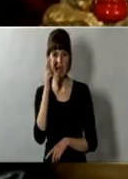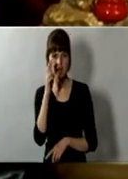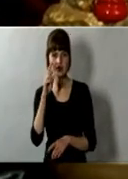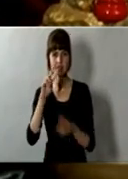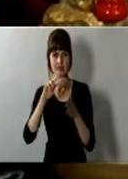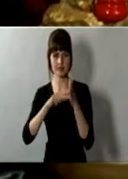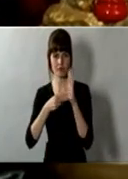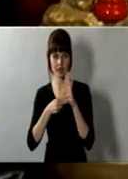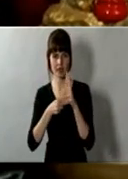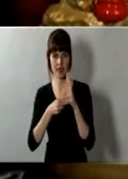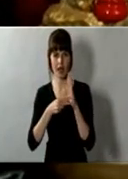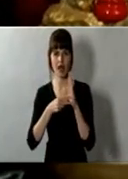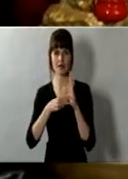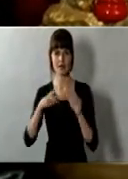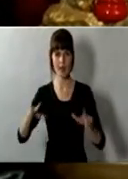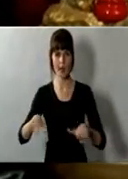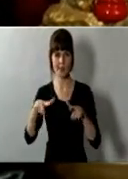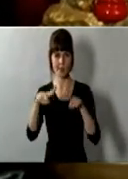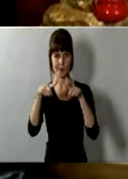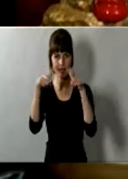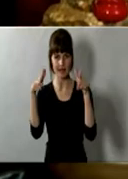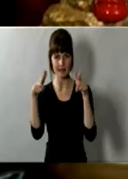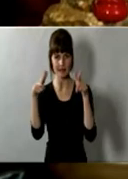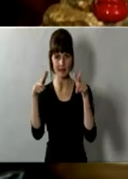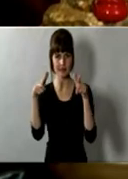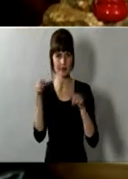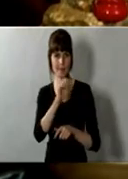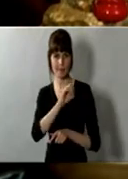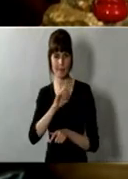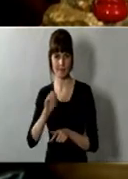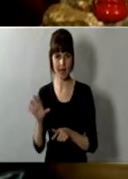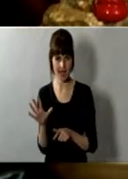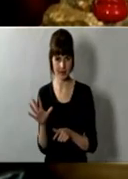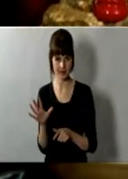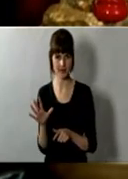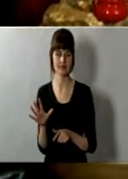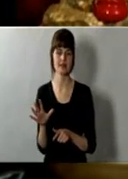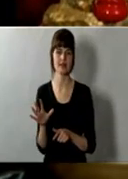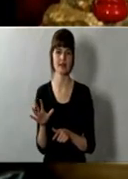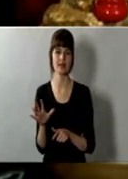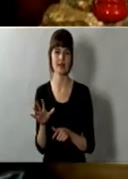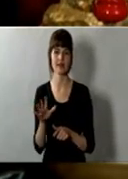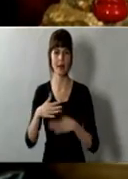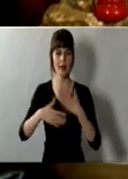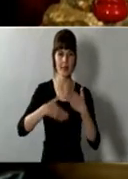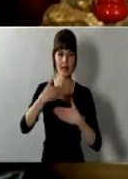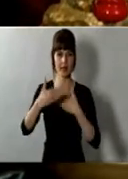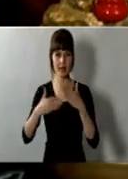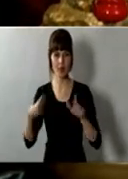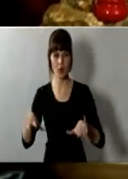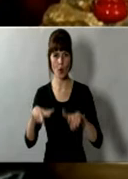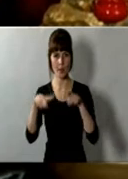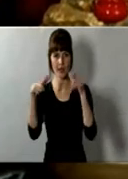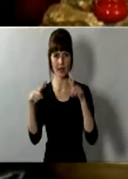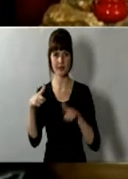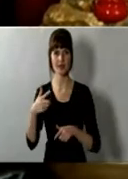Malignas Que se entremezclaban Entre la siembra Que era buena Y perfecta Entonces Las personas Que salen de